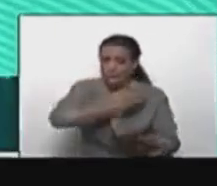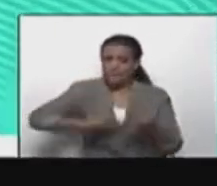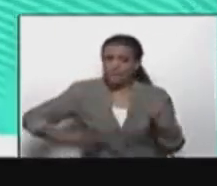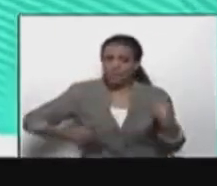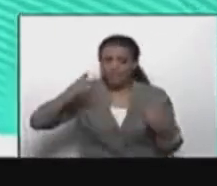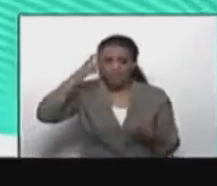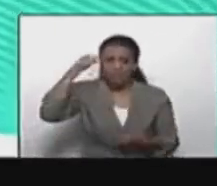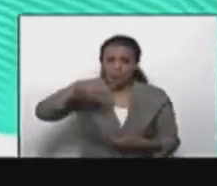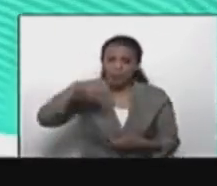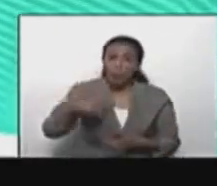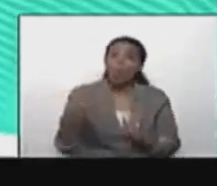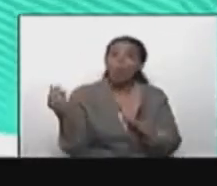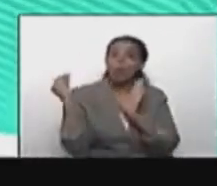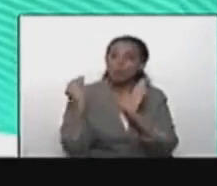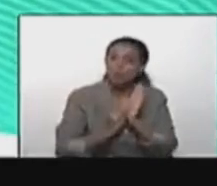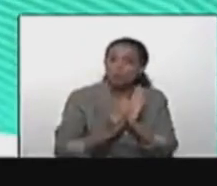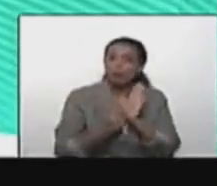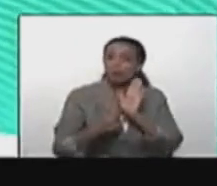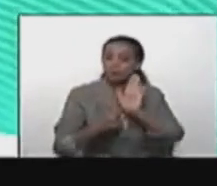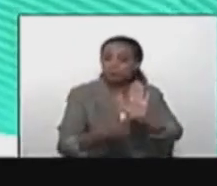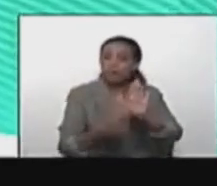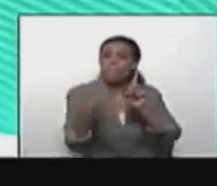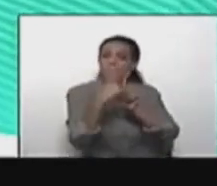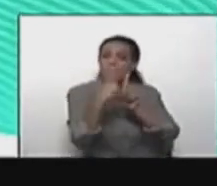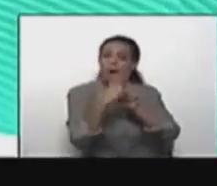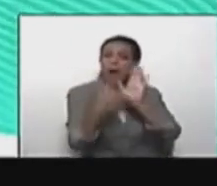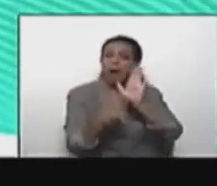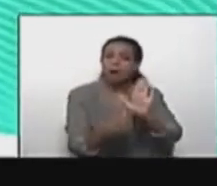hoy, a esta hora, refrendo la palabra